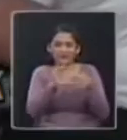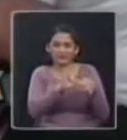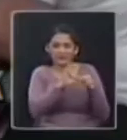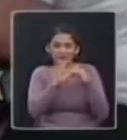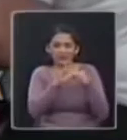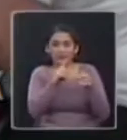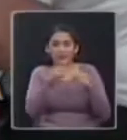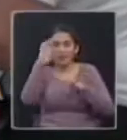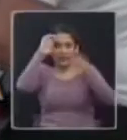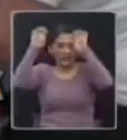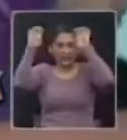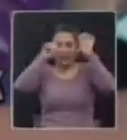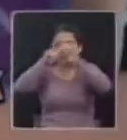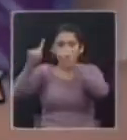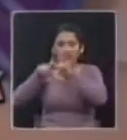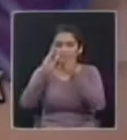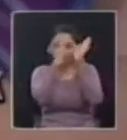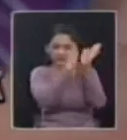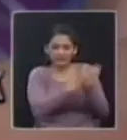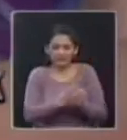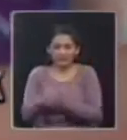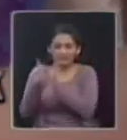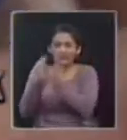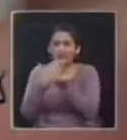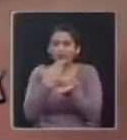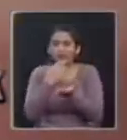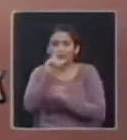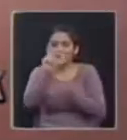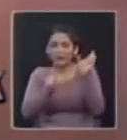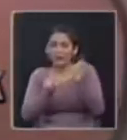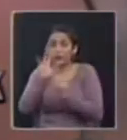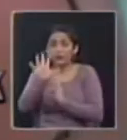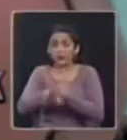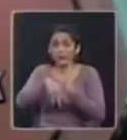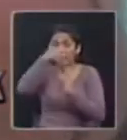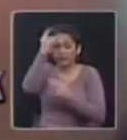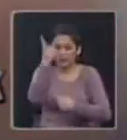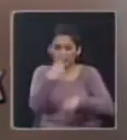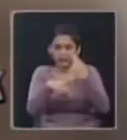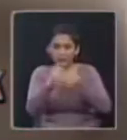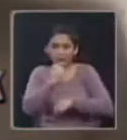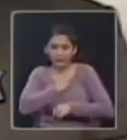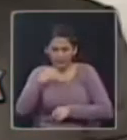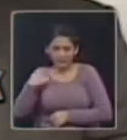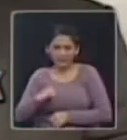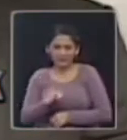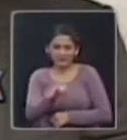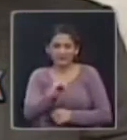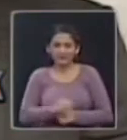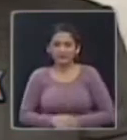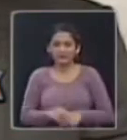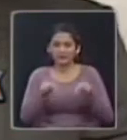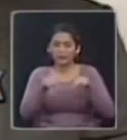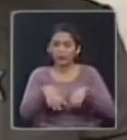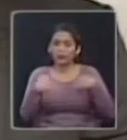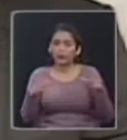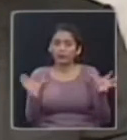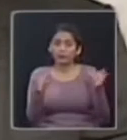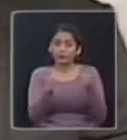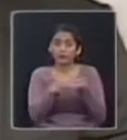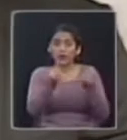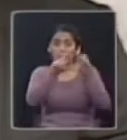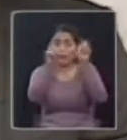través de estrategias que se han desarrollado para llegar a ser líderes en el emprendimiento de la región. Son parte de la red de las empresas más grandes del